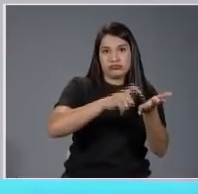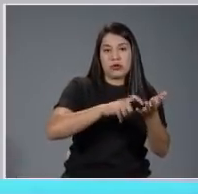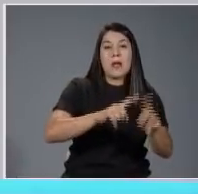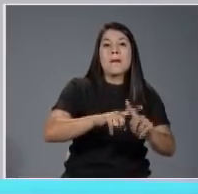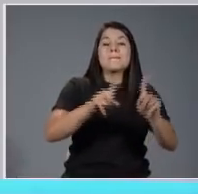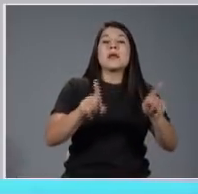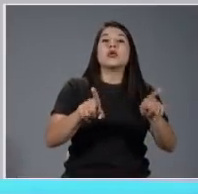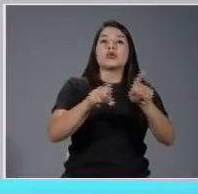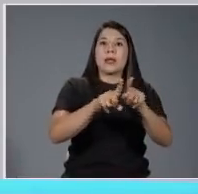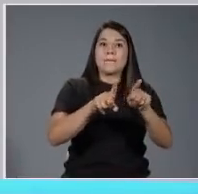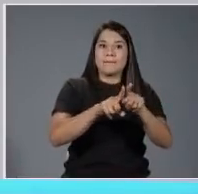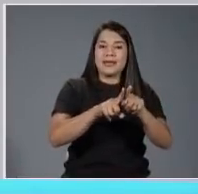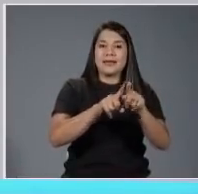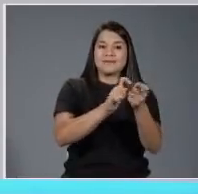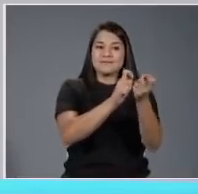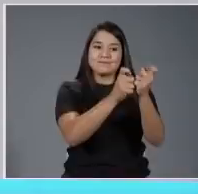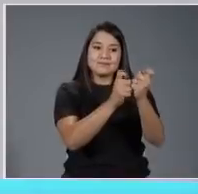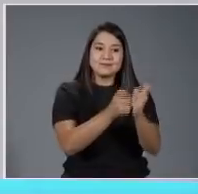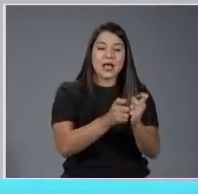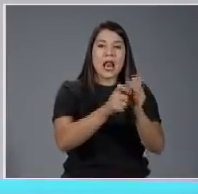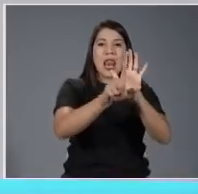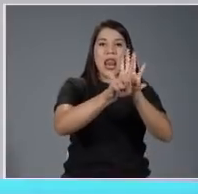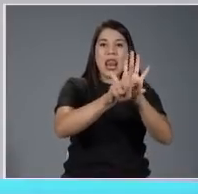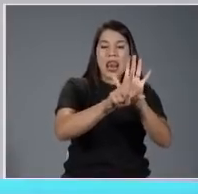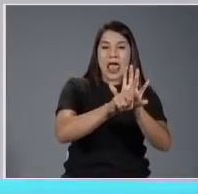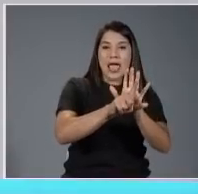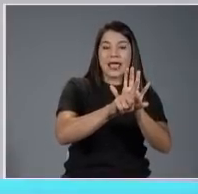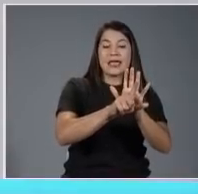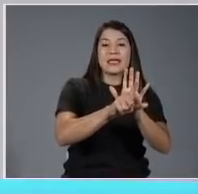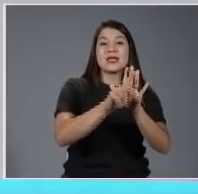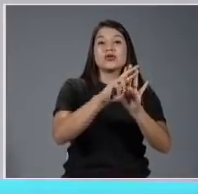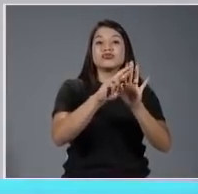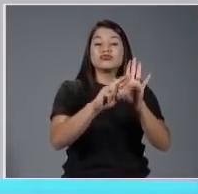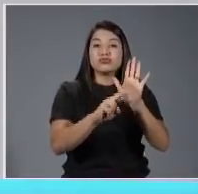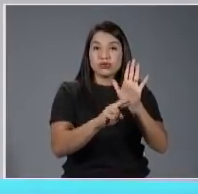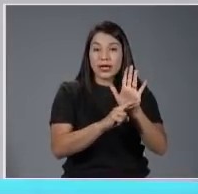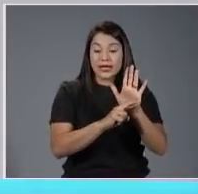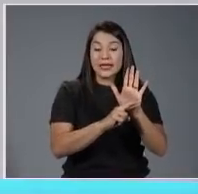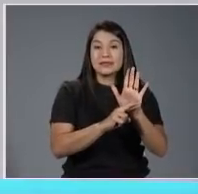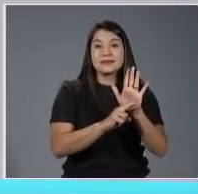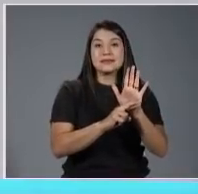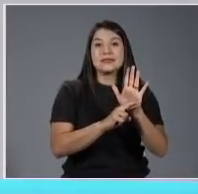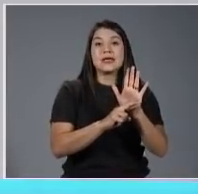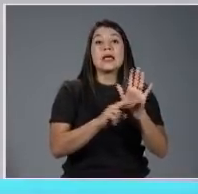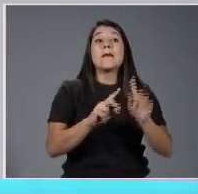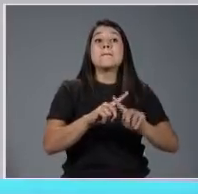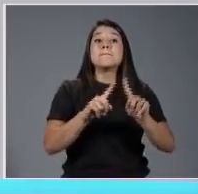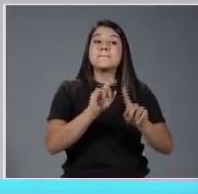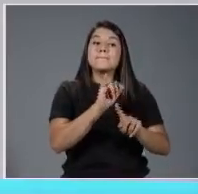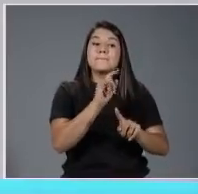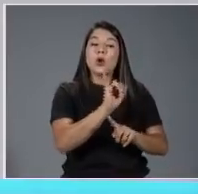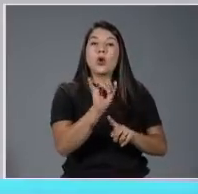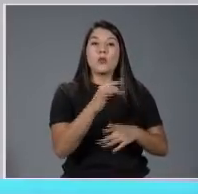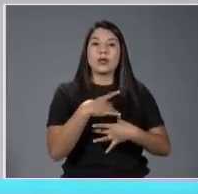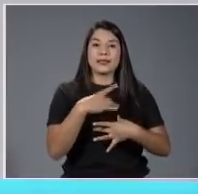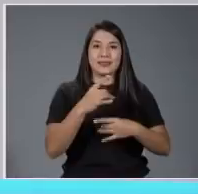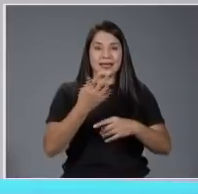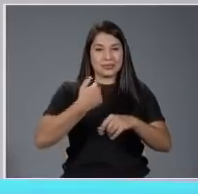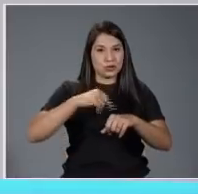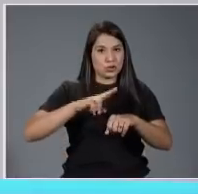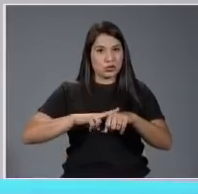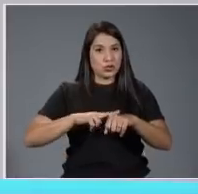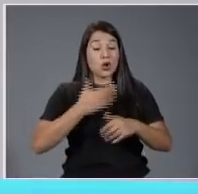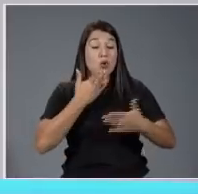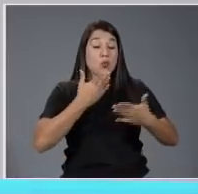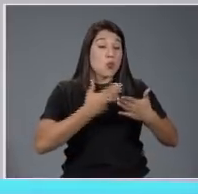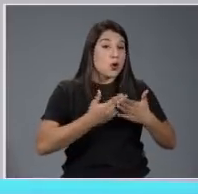normas y de leyes que el nuevo Ejecutivo tiene interés, pero que además es de interés nacional. Bueno, no estoy